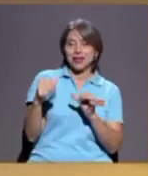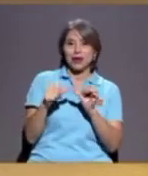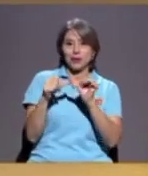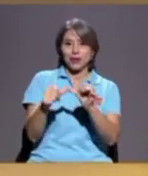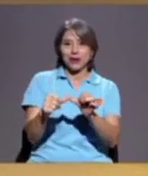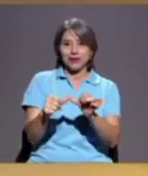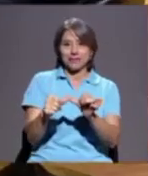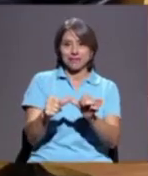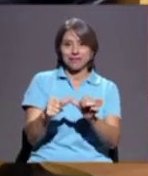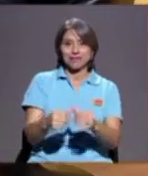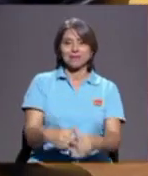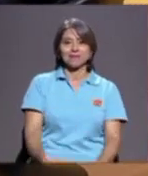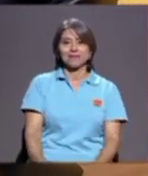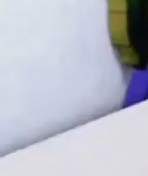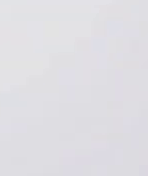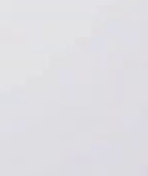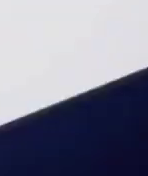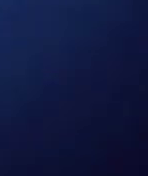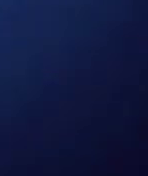continuar.